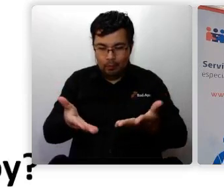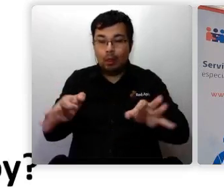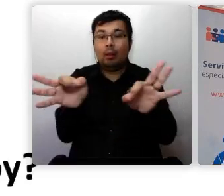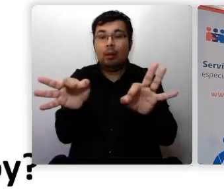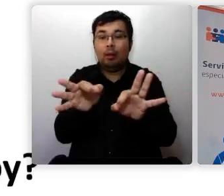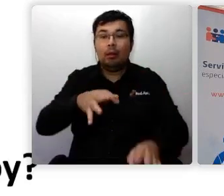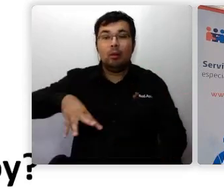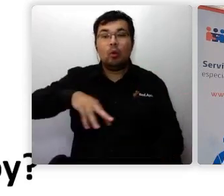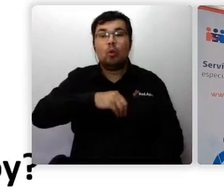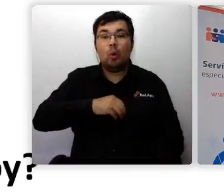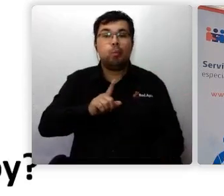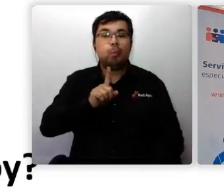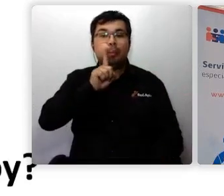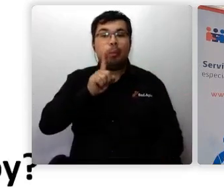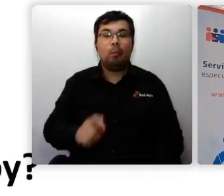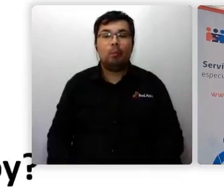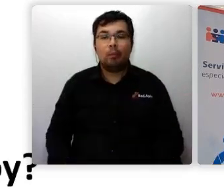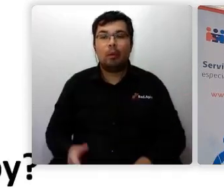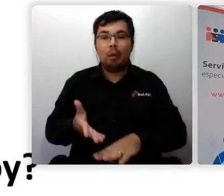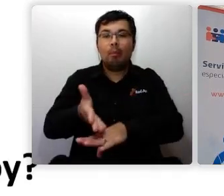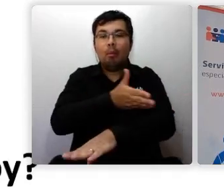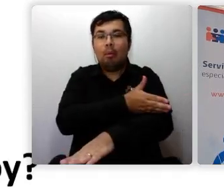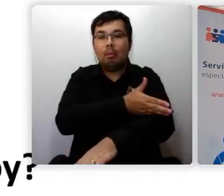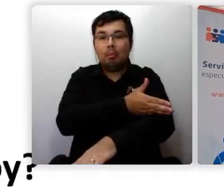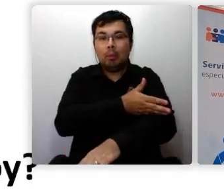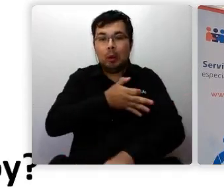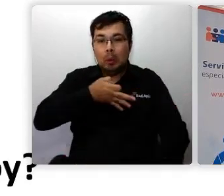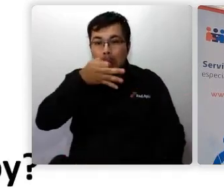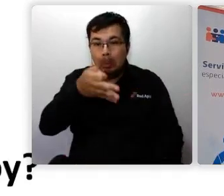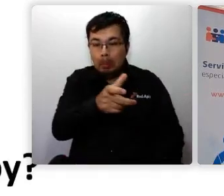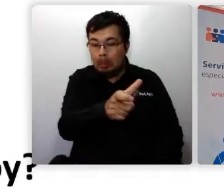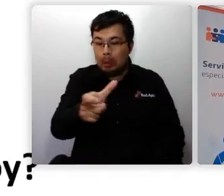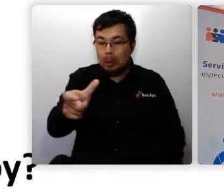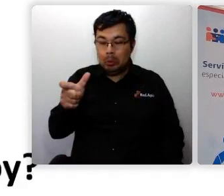realidad, como les comenté, nadie nos conoce, muy poca gente nos conoce.